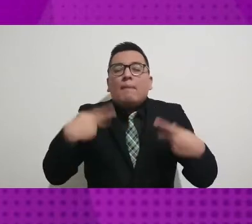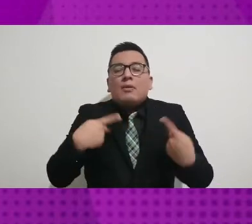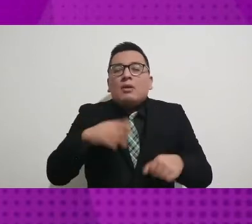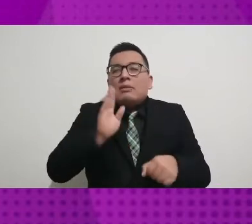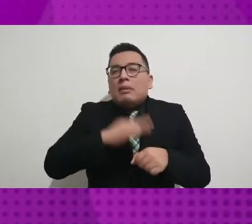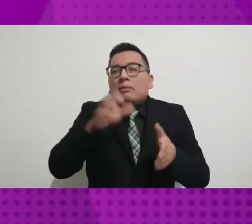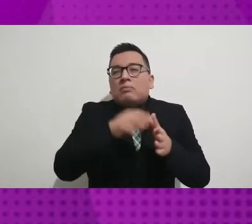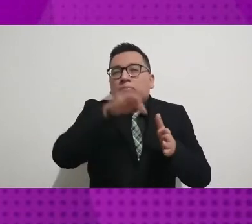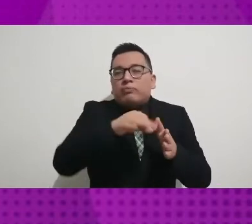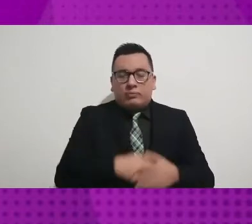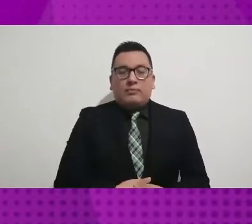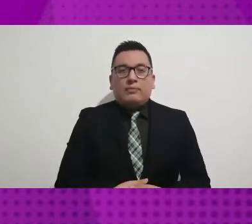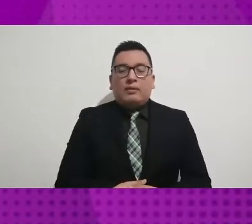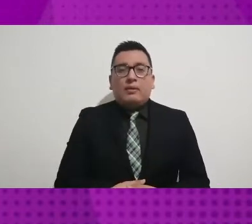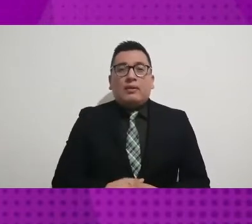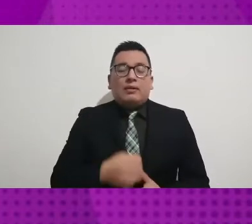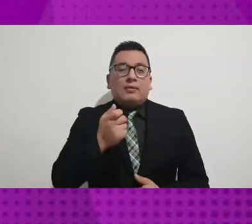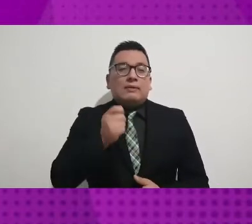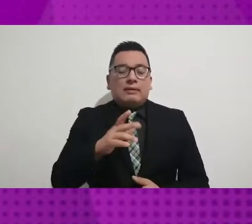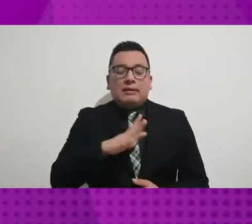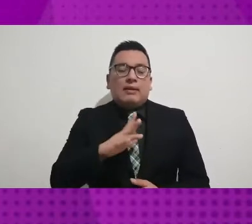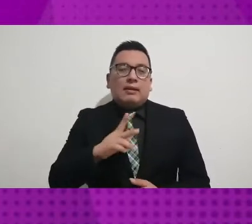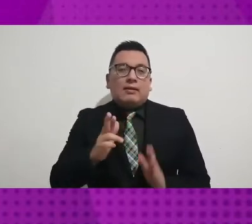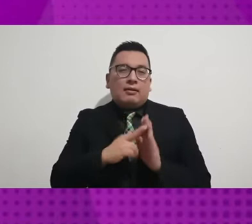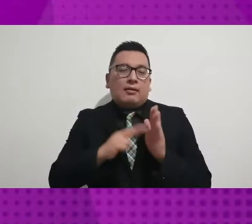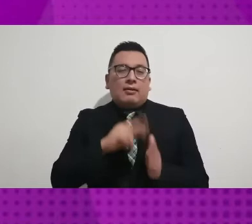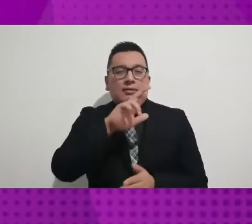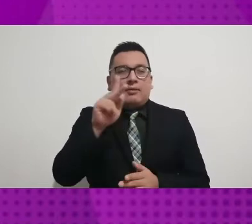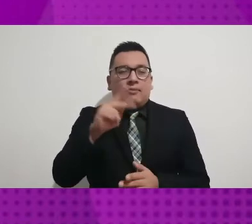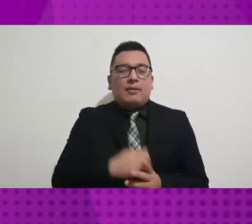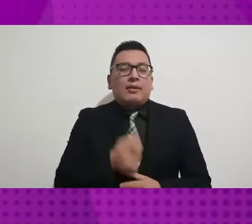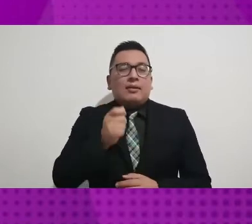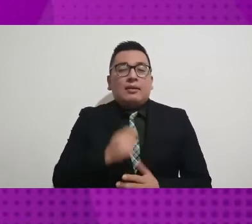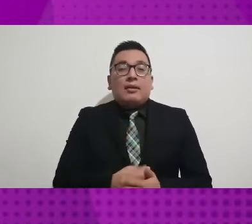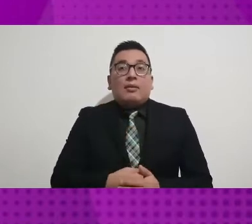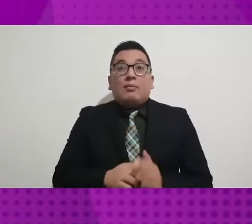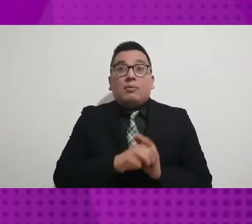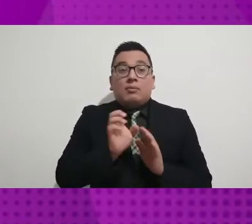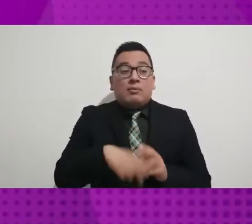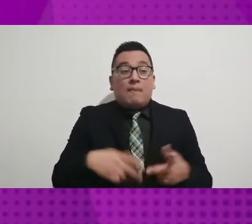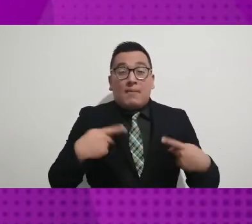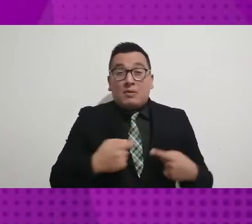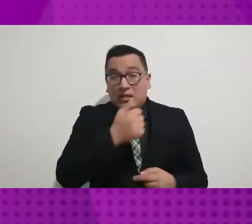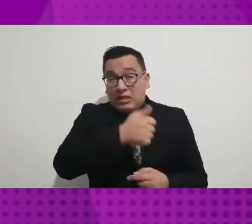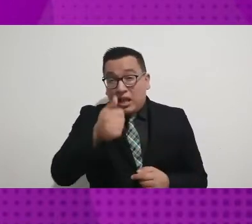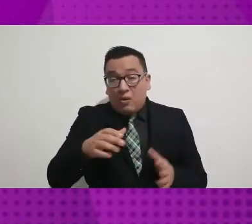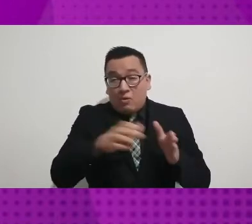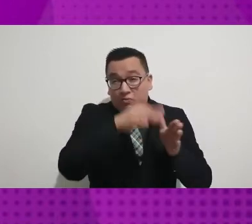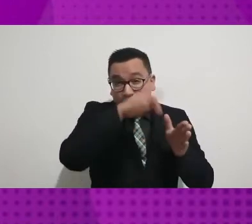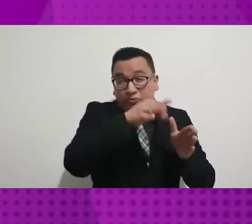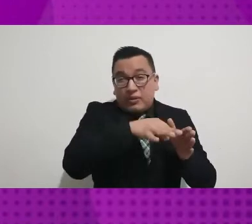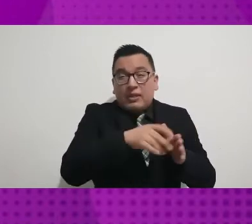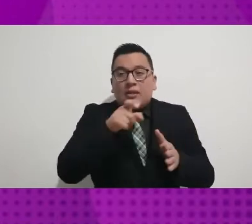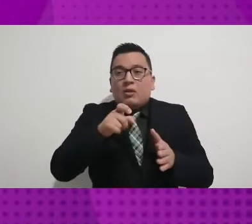una fórmula fácil de explicar los sistemas de representación proporcional para que todo el público nos entienda, es que cada voto se vea representado